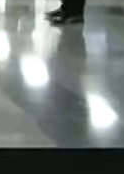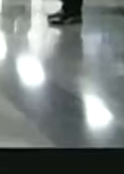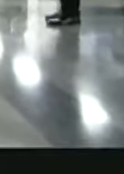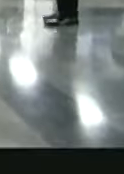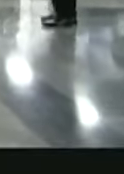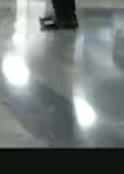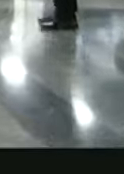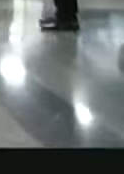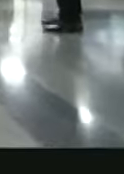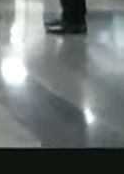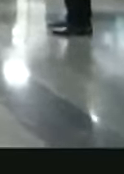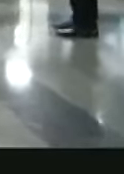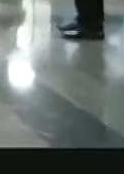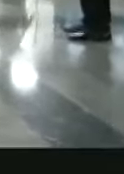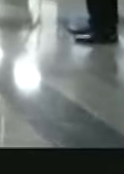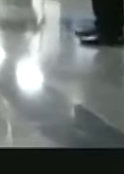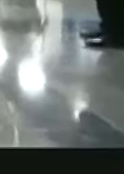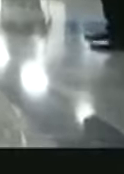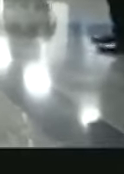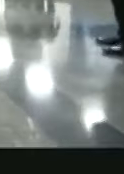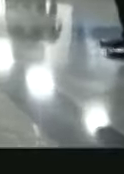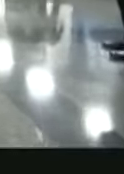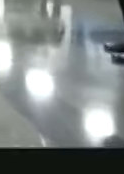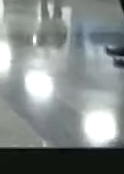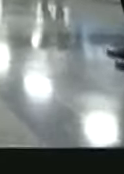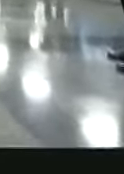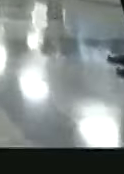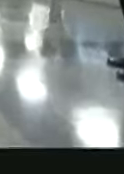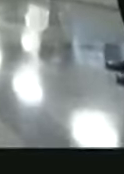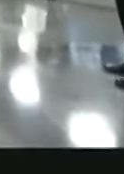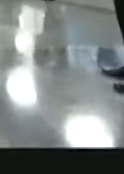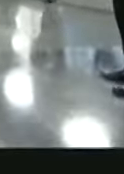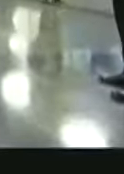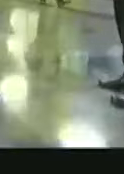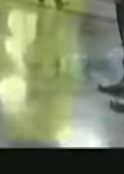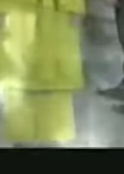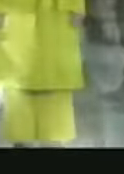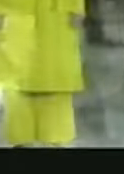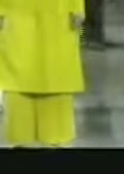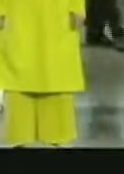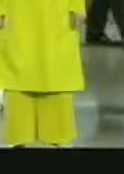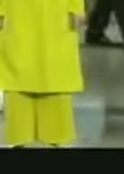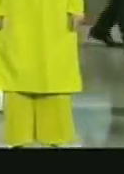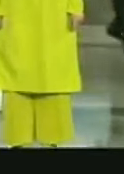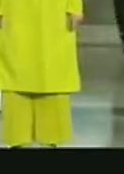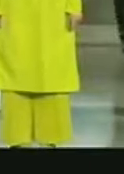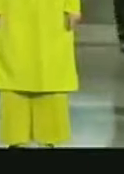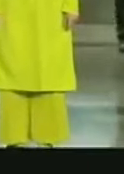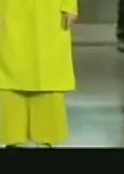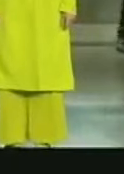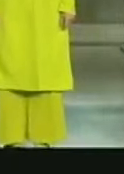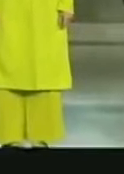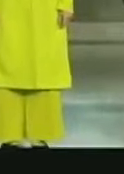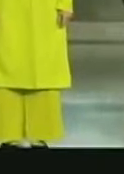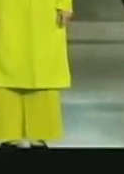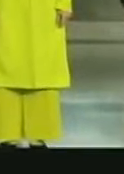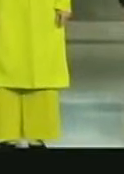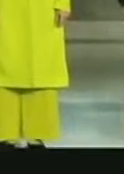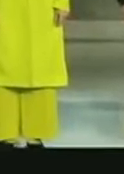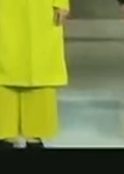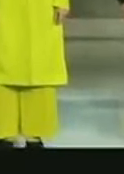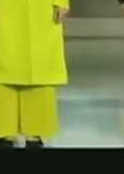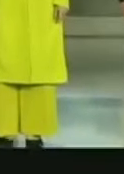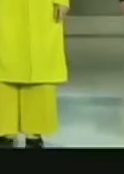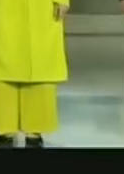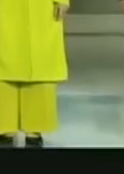Honores al presidente constitucional de la República Bolivariana de Venezuela. Comandante en jefe de la Fuerza Armada